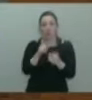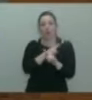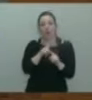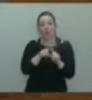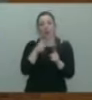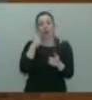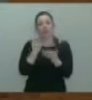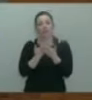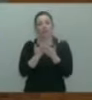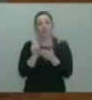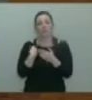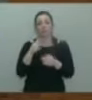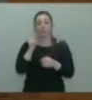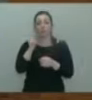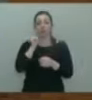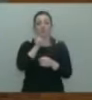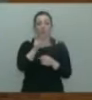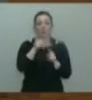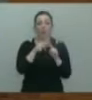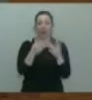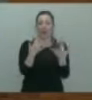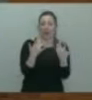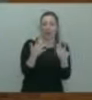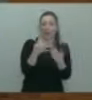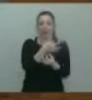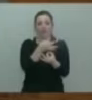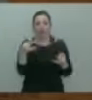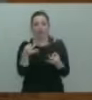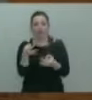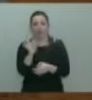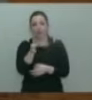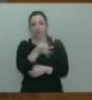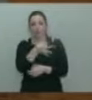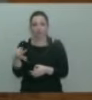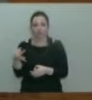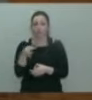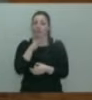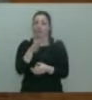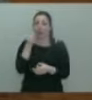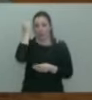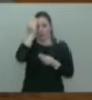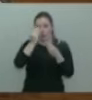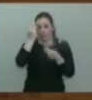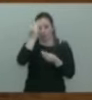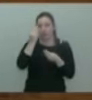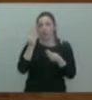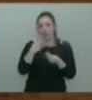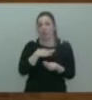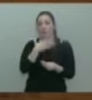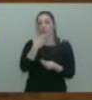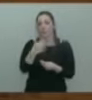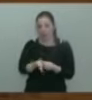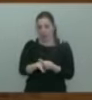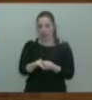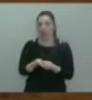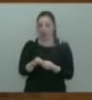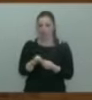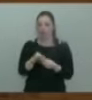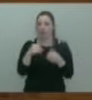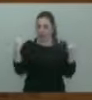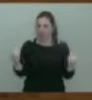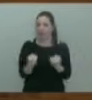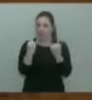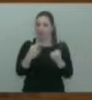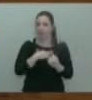punto de vista de la agilidad, de la eficacia o de la eficiencia, porque yo creo que sí se pueden ejercer esas actividades, sí se pueden llevar a cabo